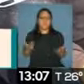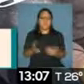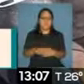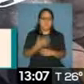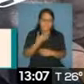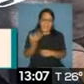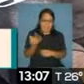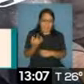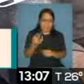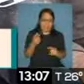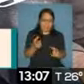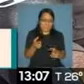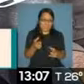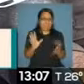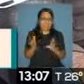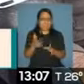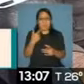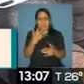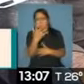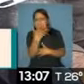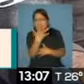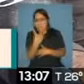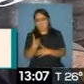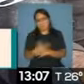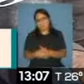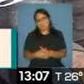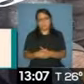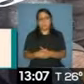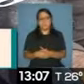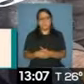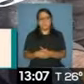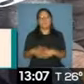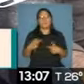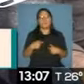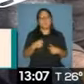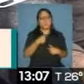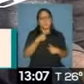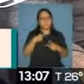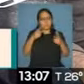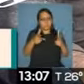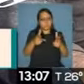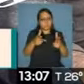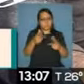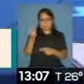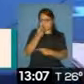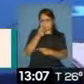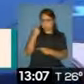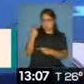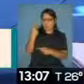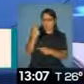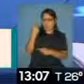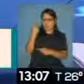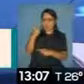que es casi una burla, podríamos calificarlo, ¿no? Yo quiero destacar que hace dos fines de semana los docentes estuvieron